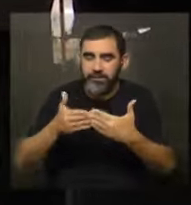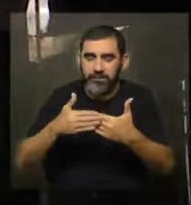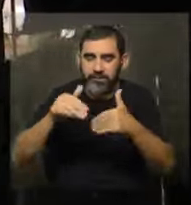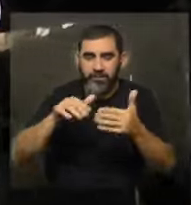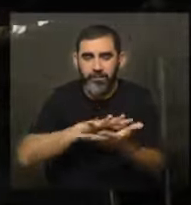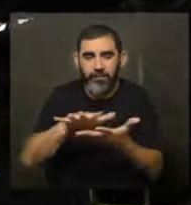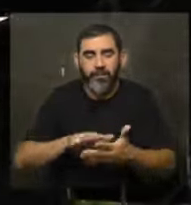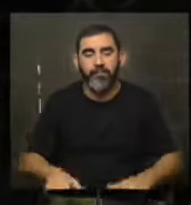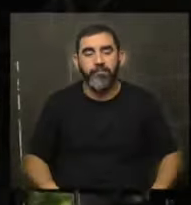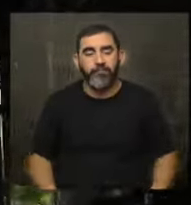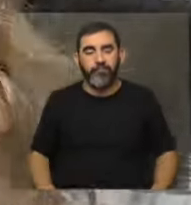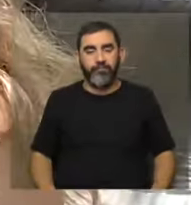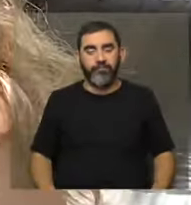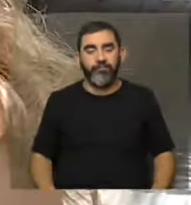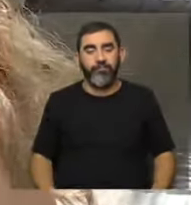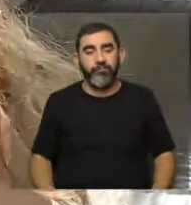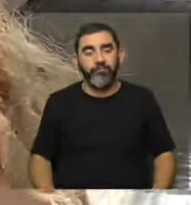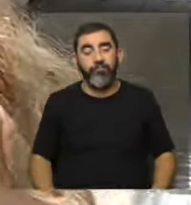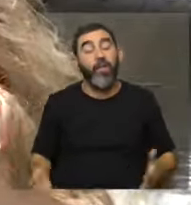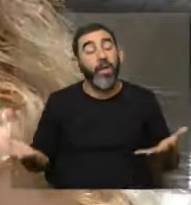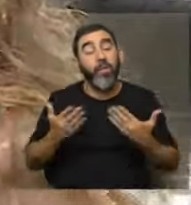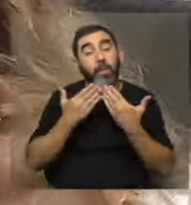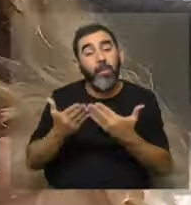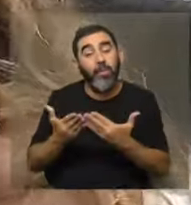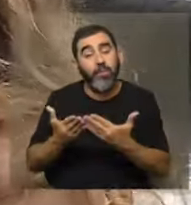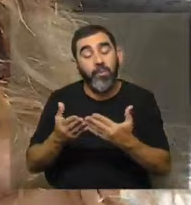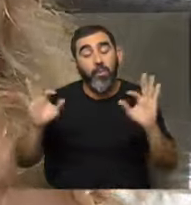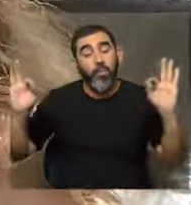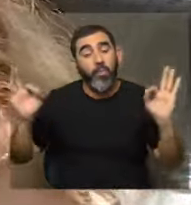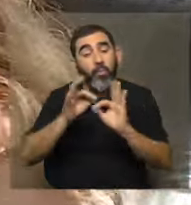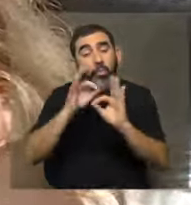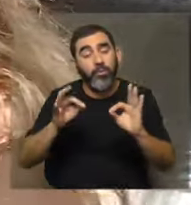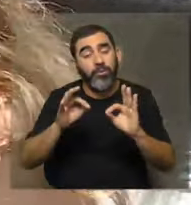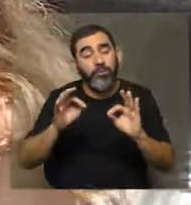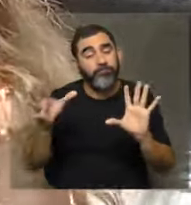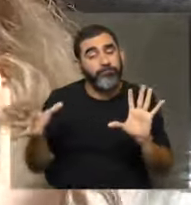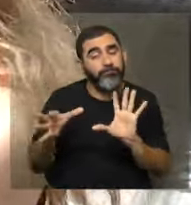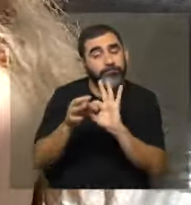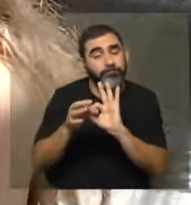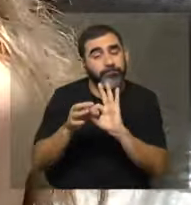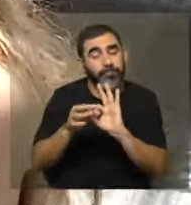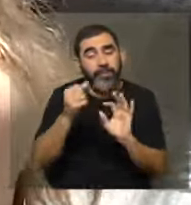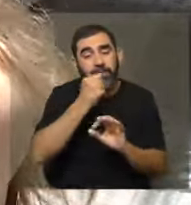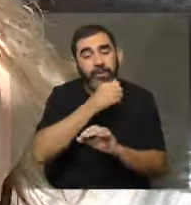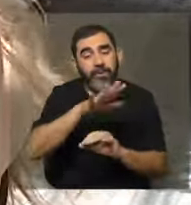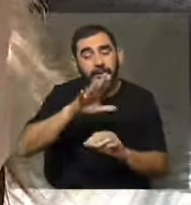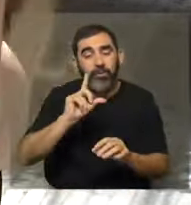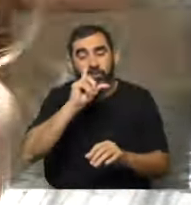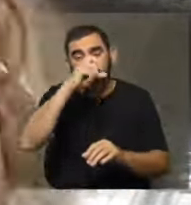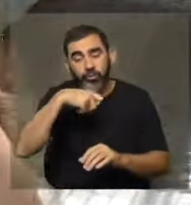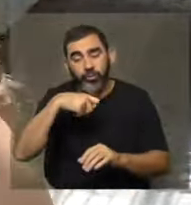al barrio por suerte bueno Y ahora te pregunto porque tu género musical está íntimamente relacionado con lo que es la historia de